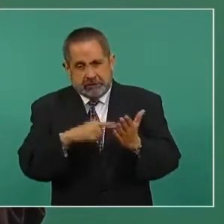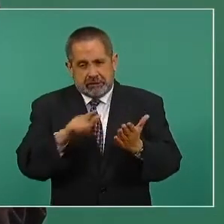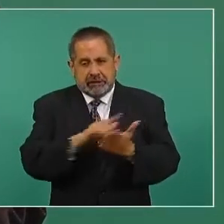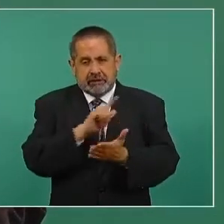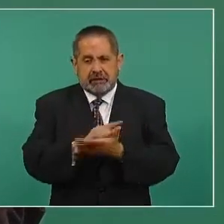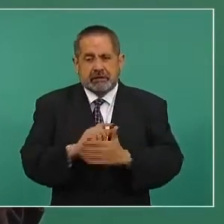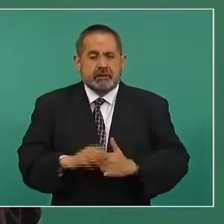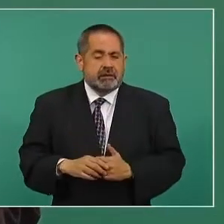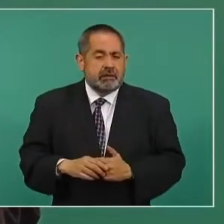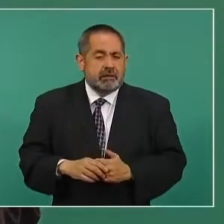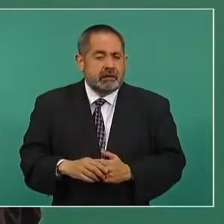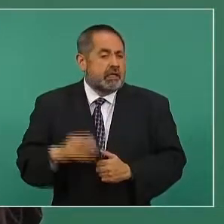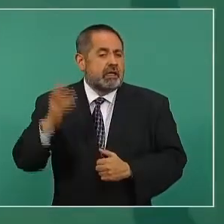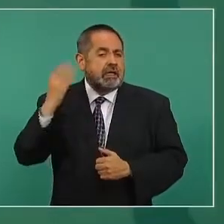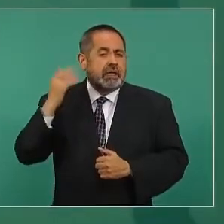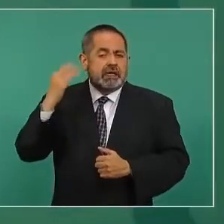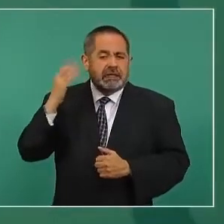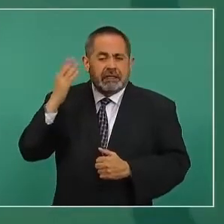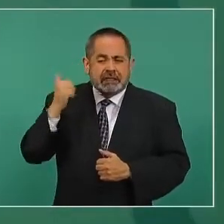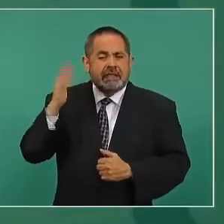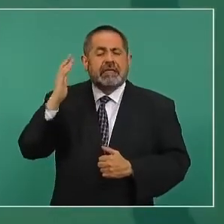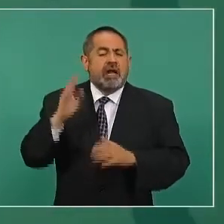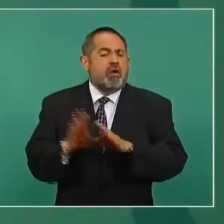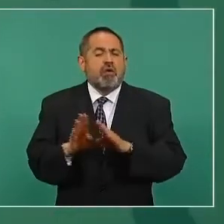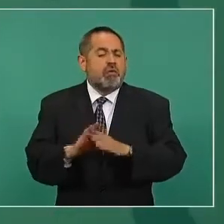como era antes.